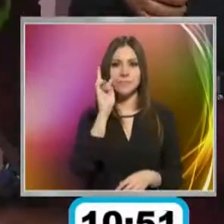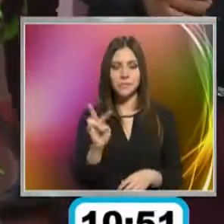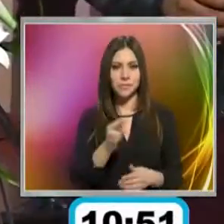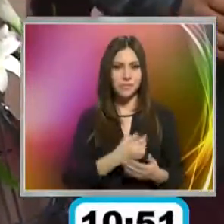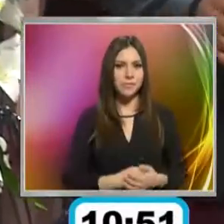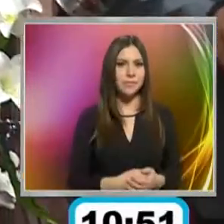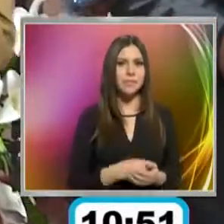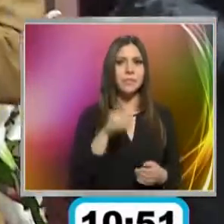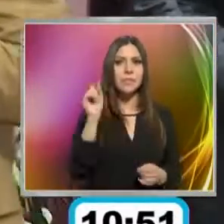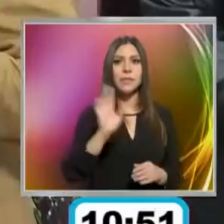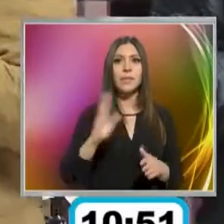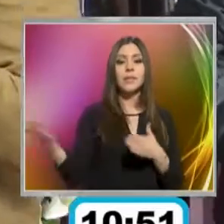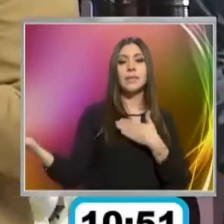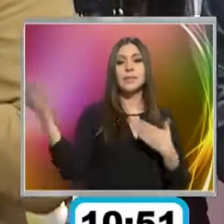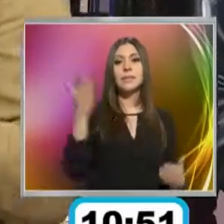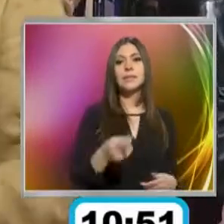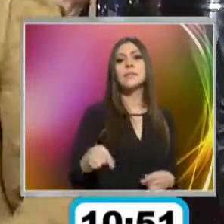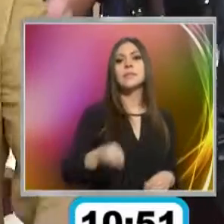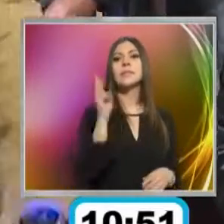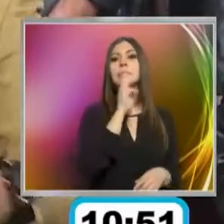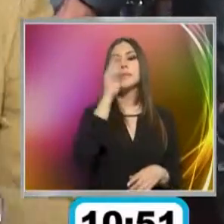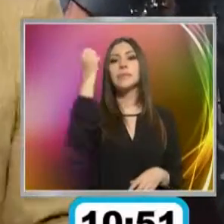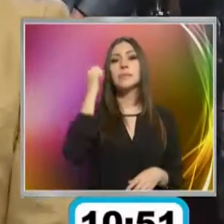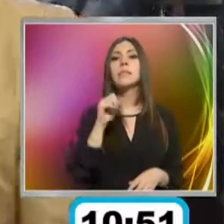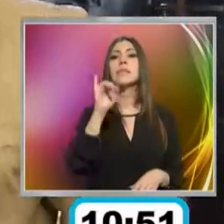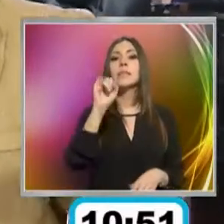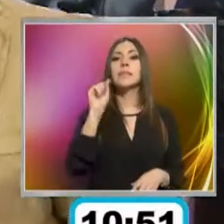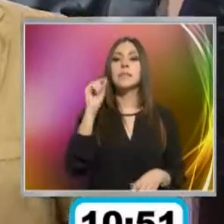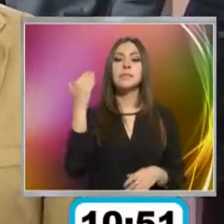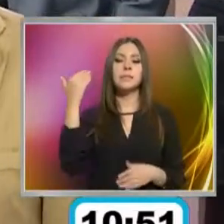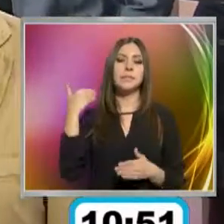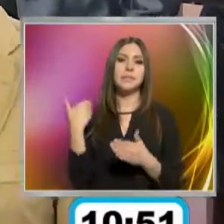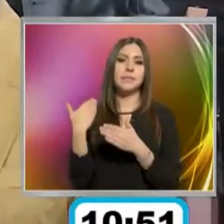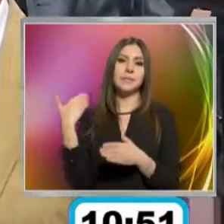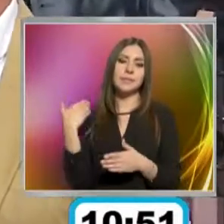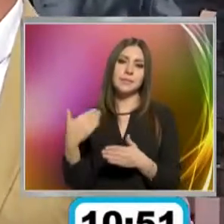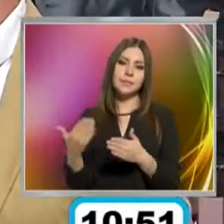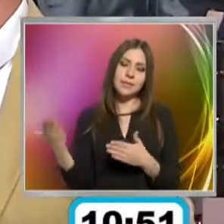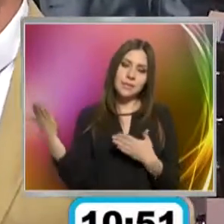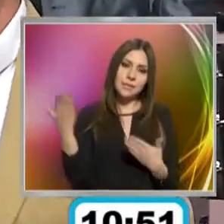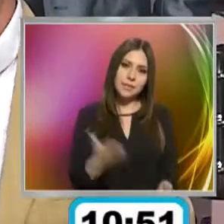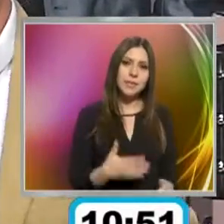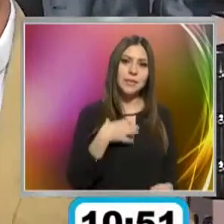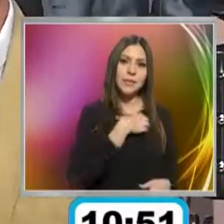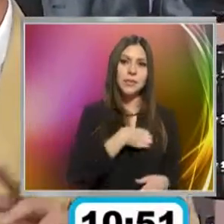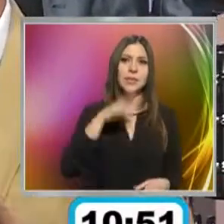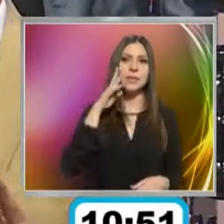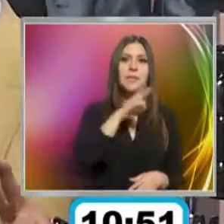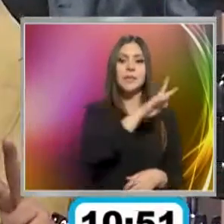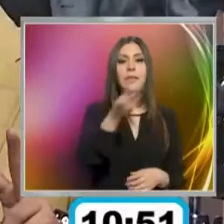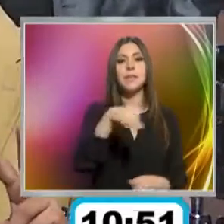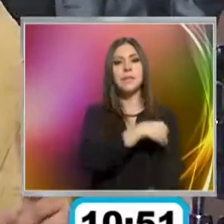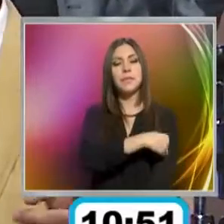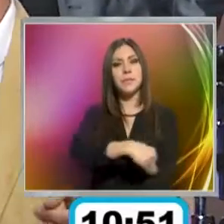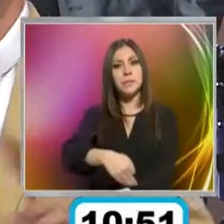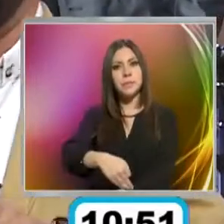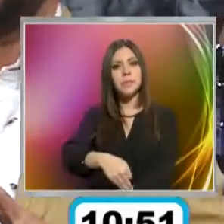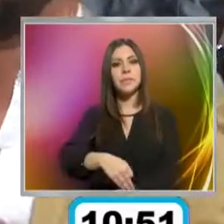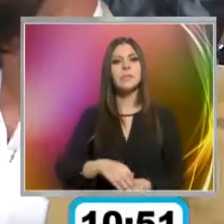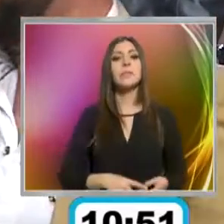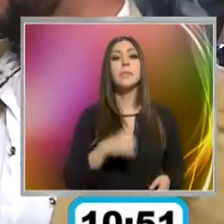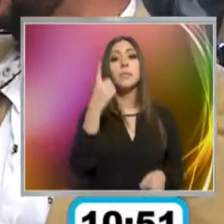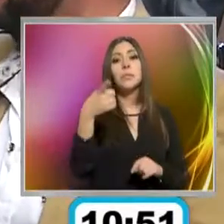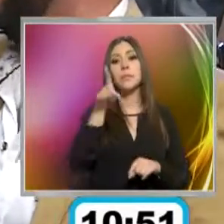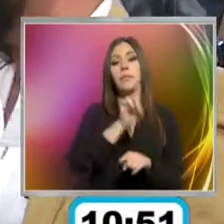Recién desempacado de Mazatlán, Sinaloa. Así es, mi Dani. Venimos llegando aquí de Mazatlán, Sinaloa, contentos. Llegamos a visitar a la familia día y